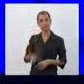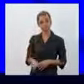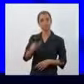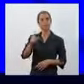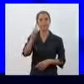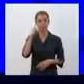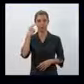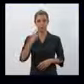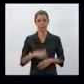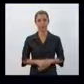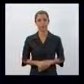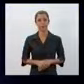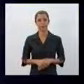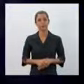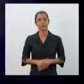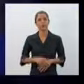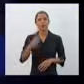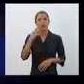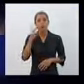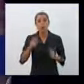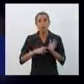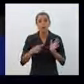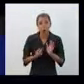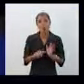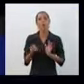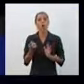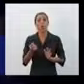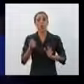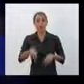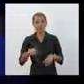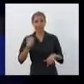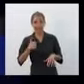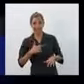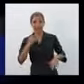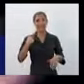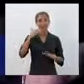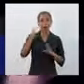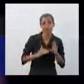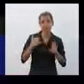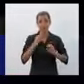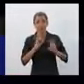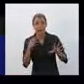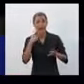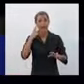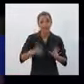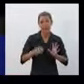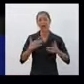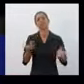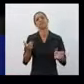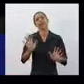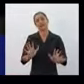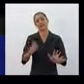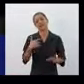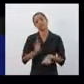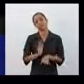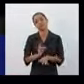fernández 2000 puntos de riesgo país y hemos vuelto al mundo que raro lo que dice el presidente pero así estamos otra vez nos